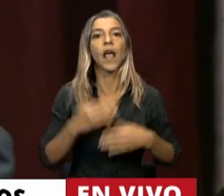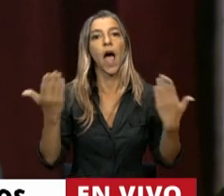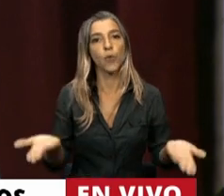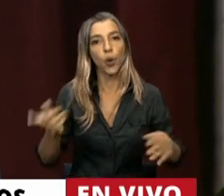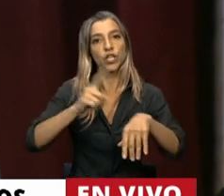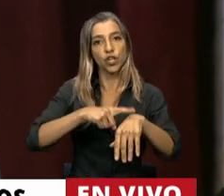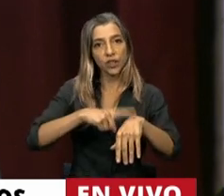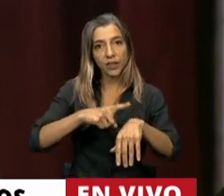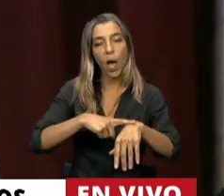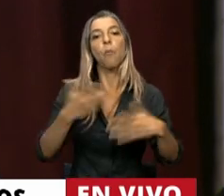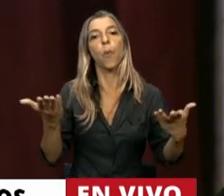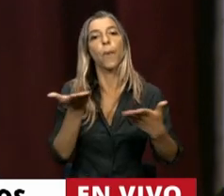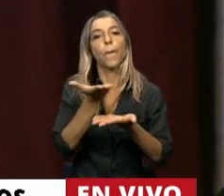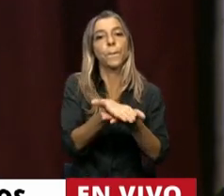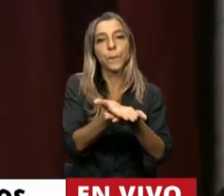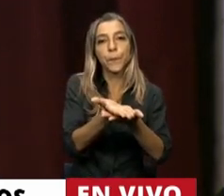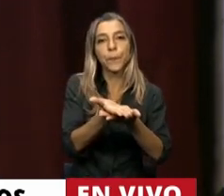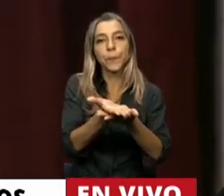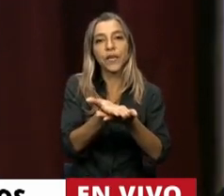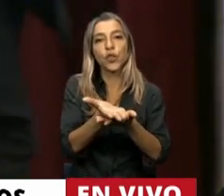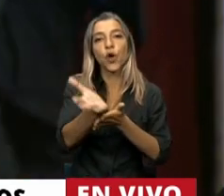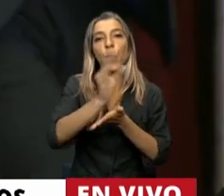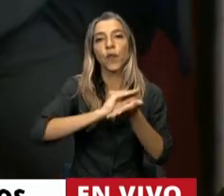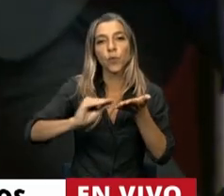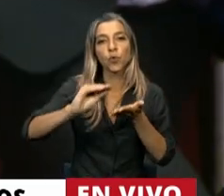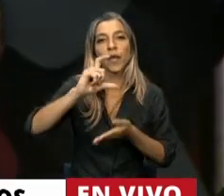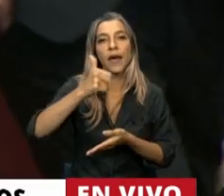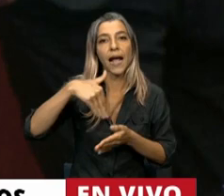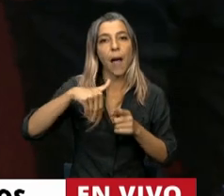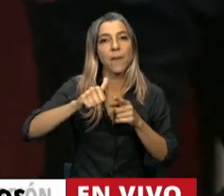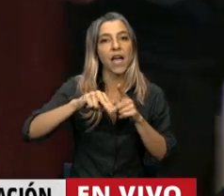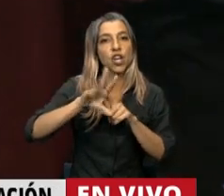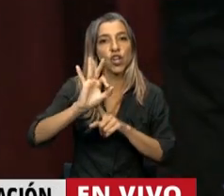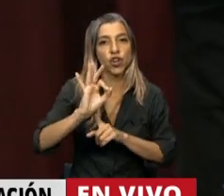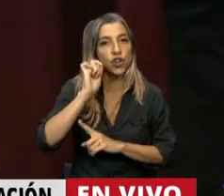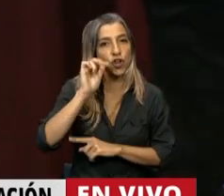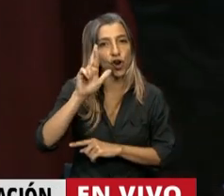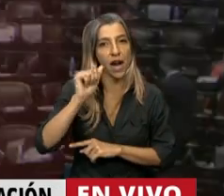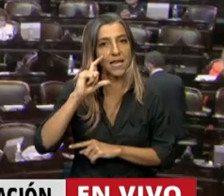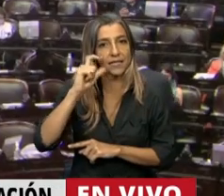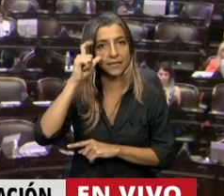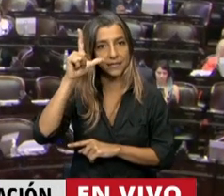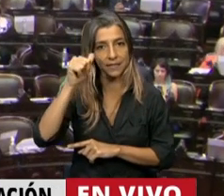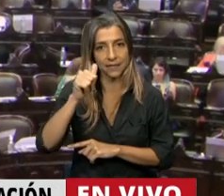Aprovecho el tiempo para pedirle, si puede, diputada Camaño, Graciela.